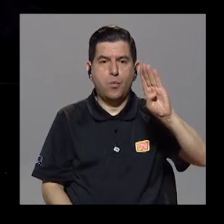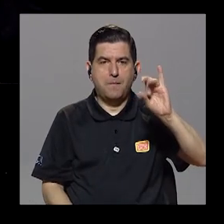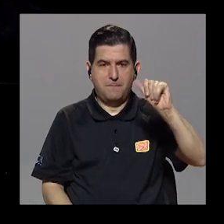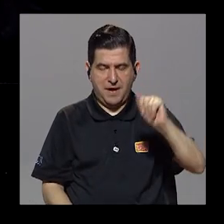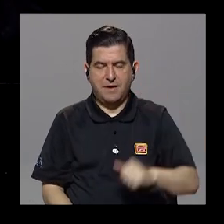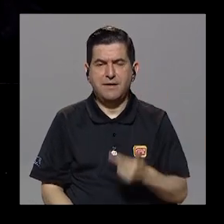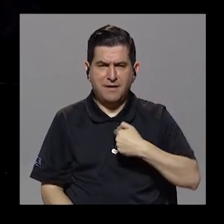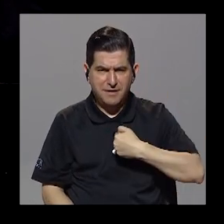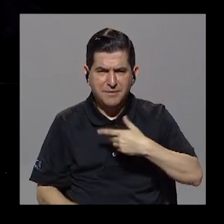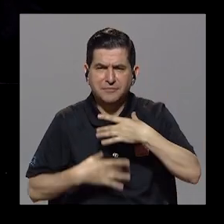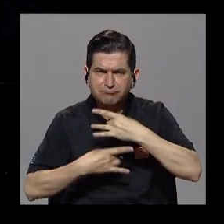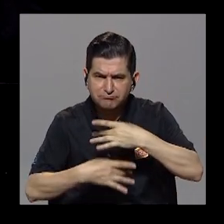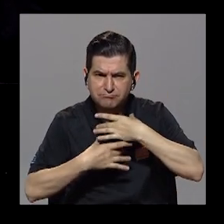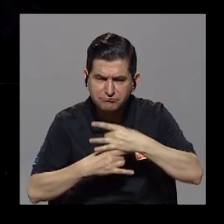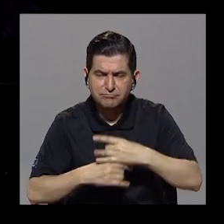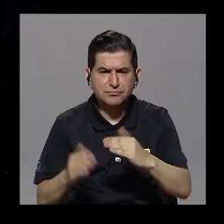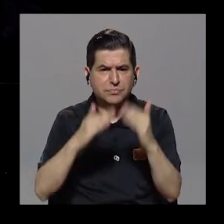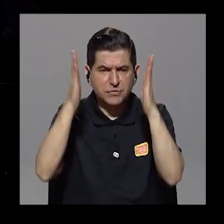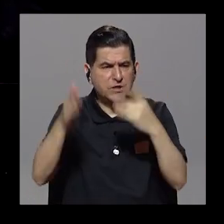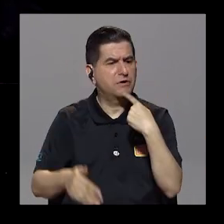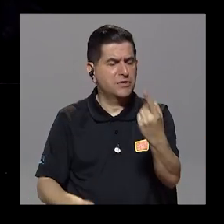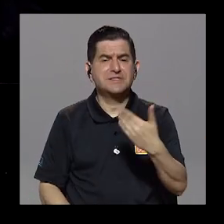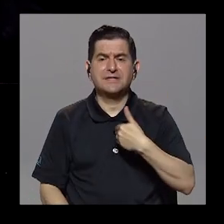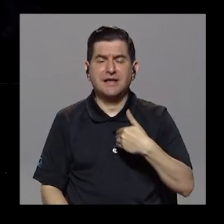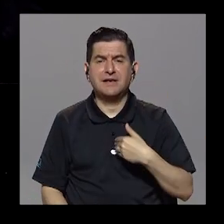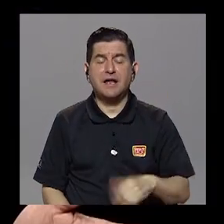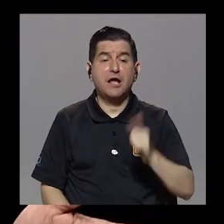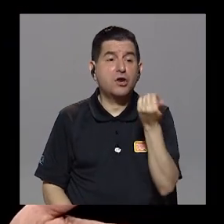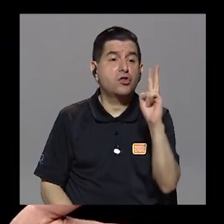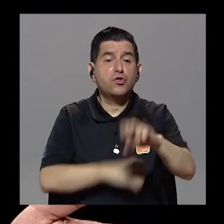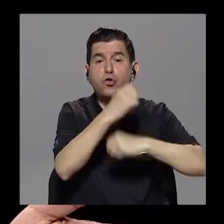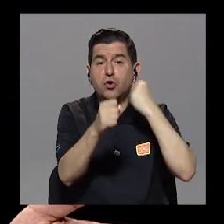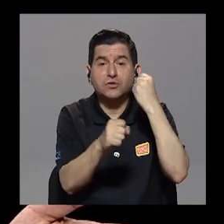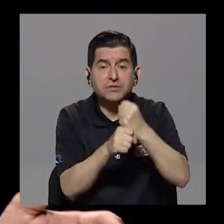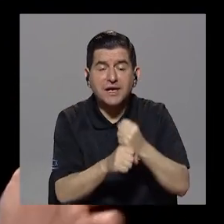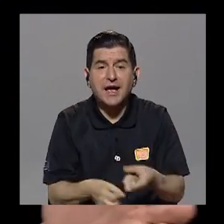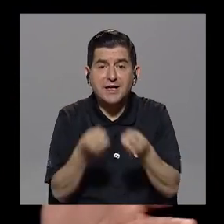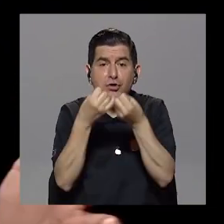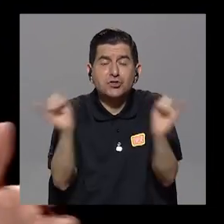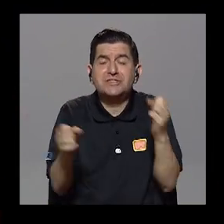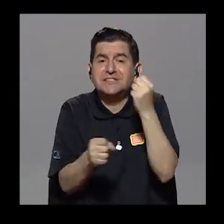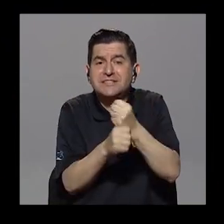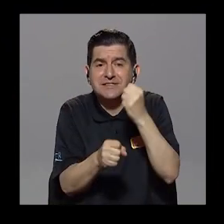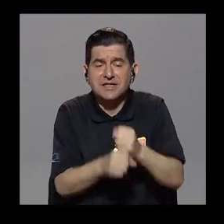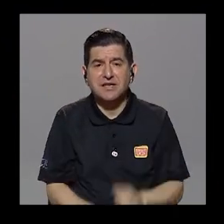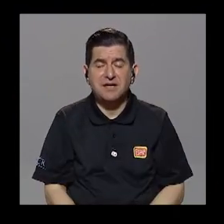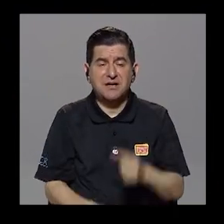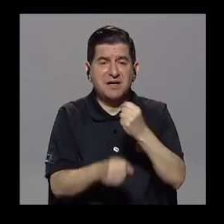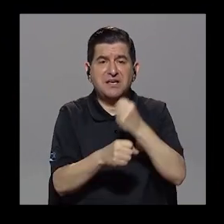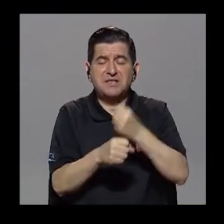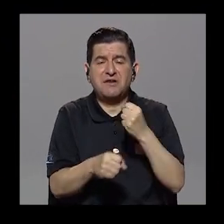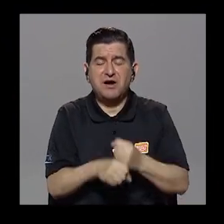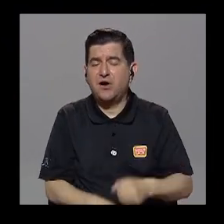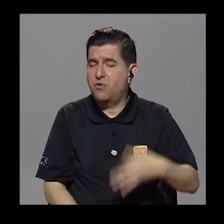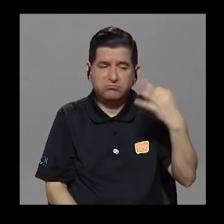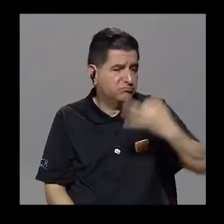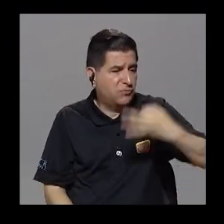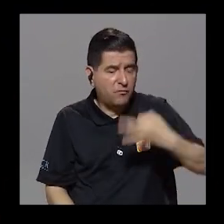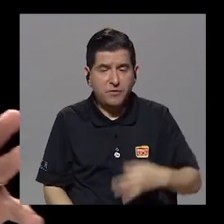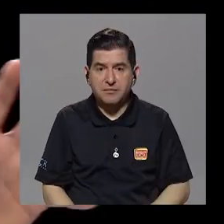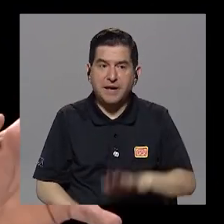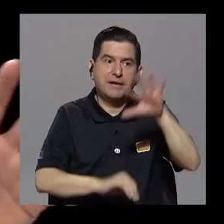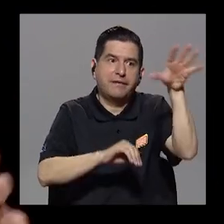atención cómo ciudadanos decían que tenían hasta 12 años de estar desempleados y trabajando en el sistema informal, que suma a